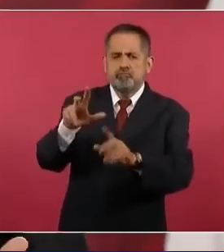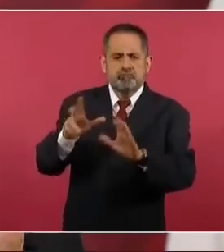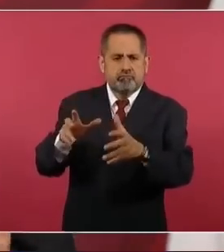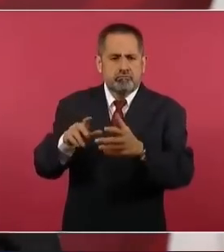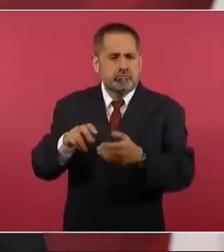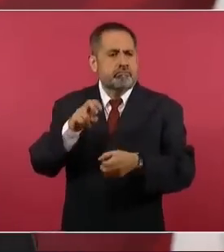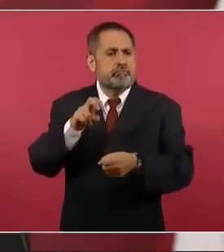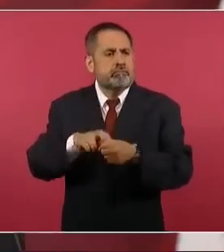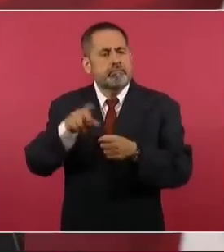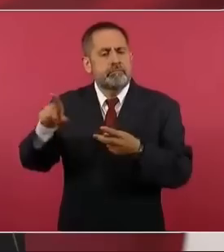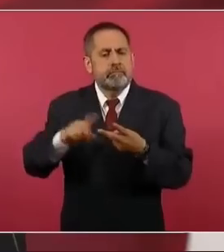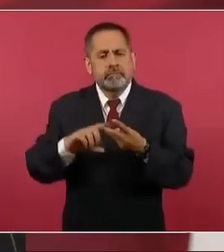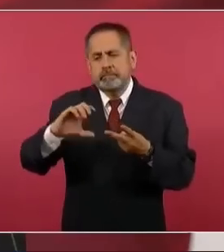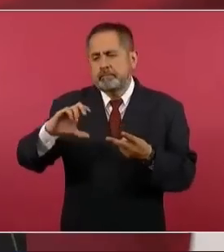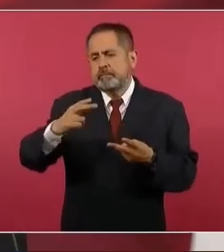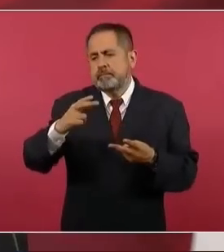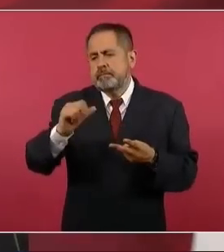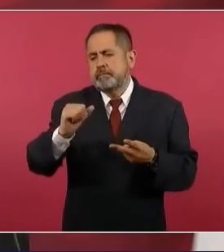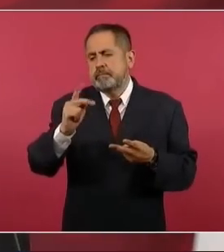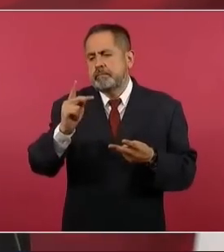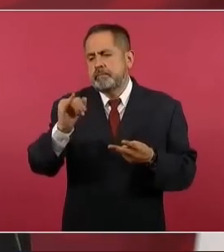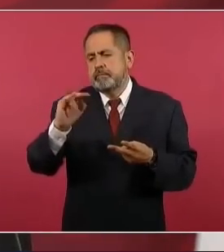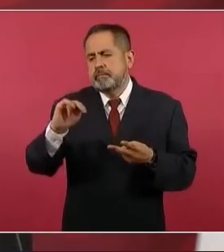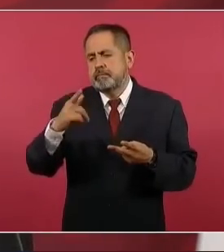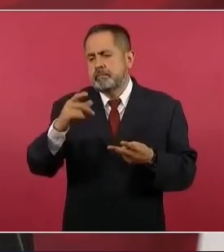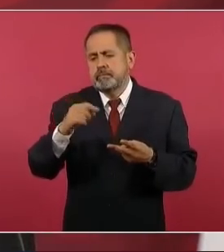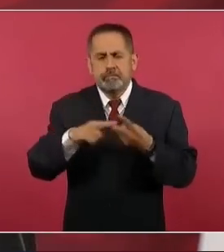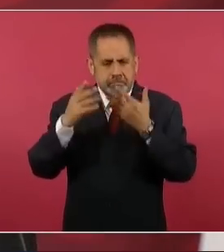en Chapingo.